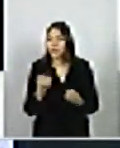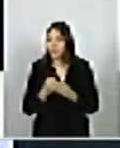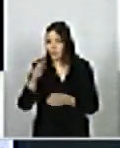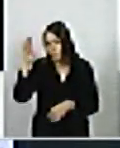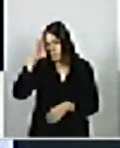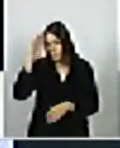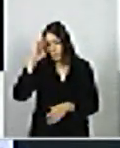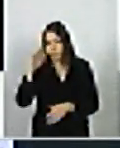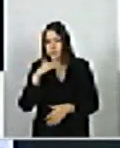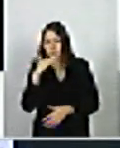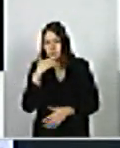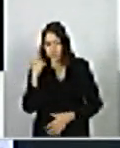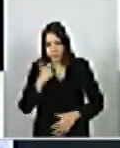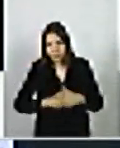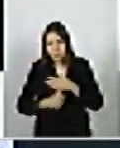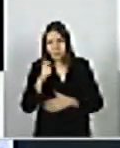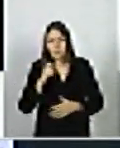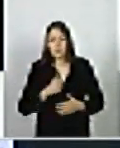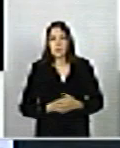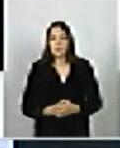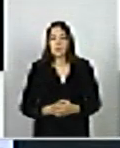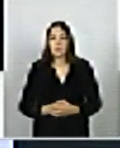mochetazos, y